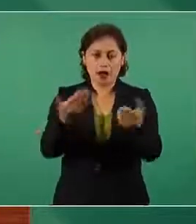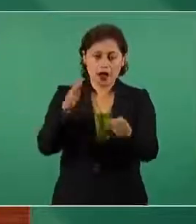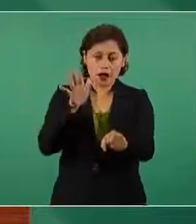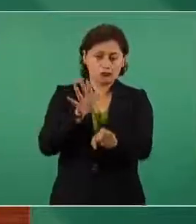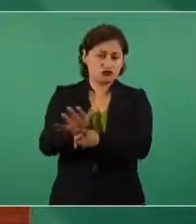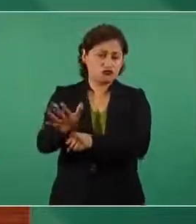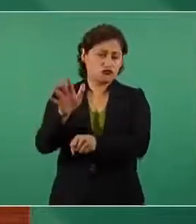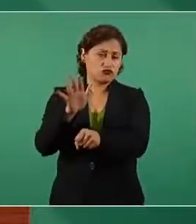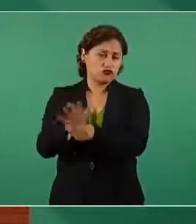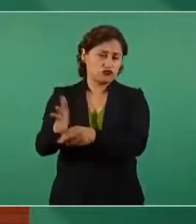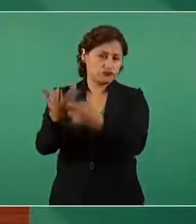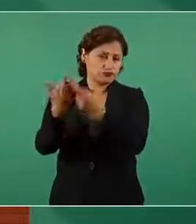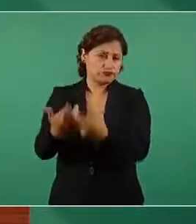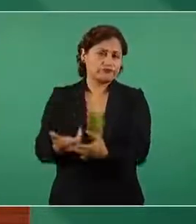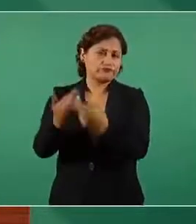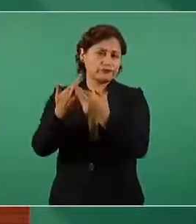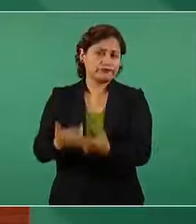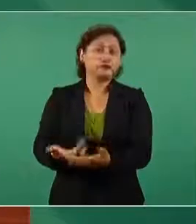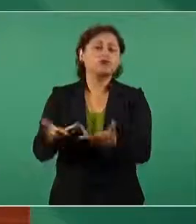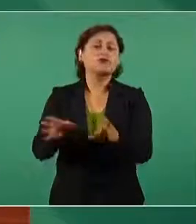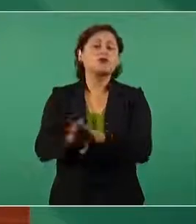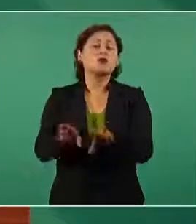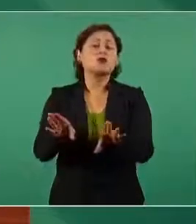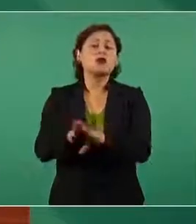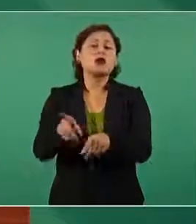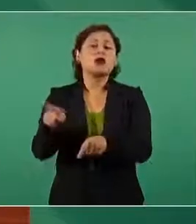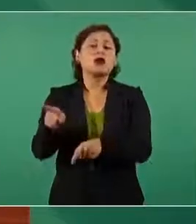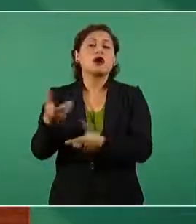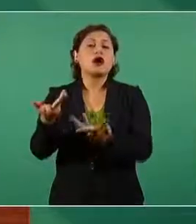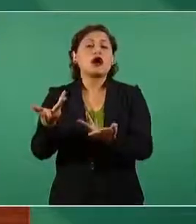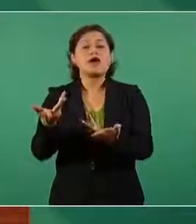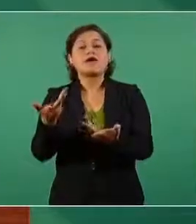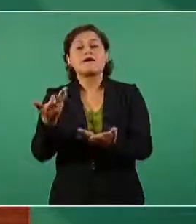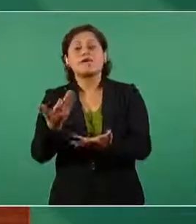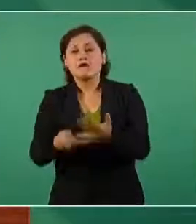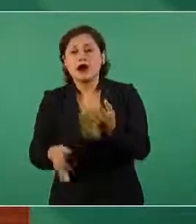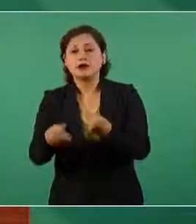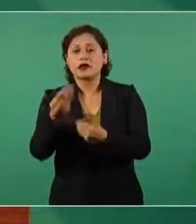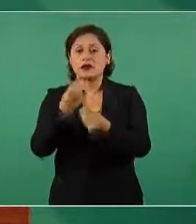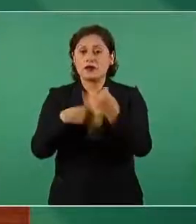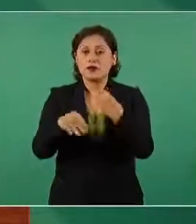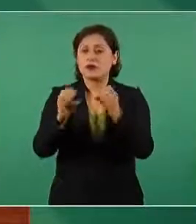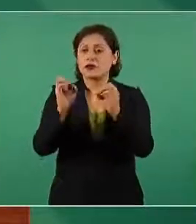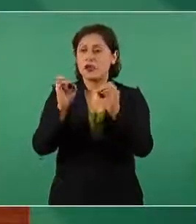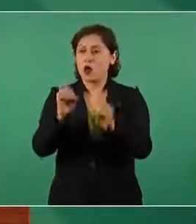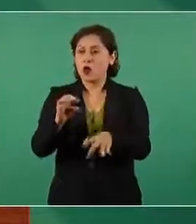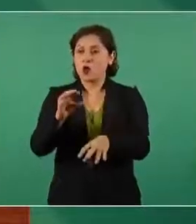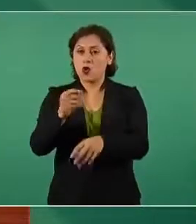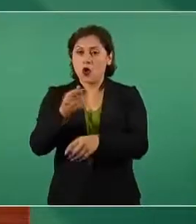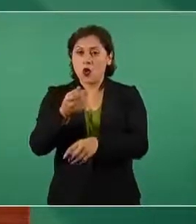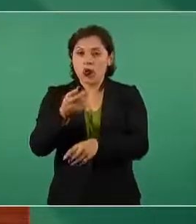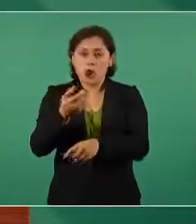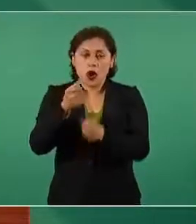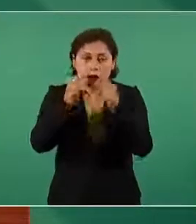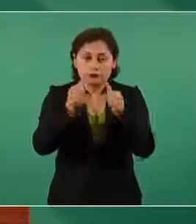hay faltante de alimentos, de atención, comida caliente para cuando se requiera. No necesitamos